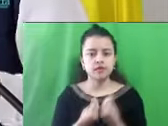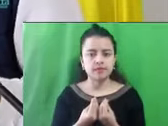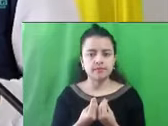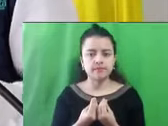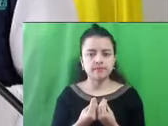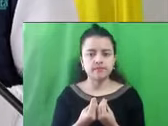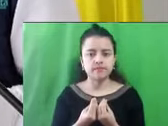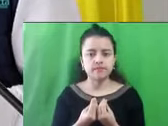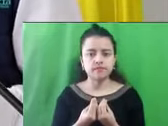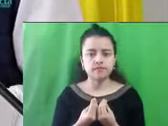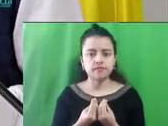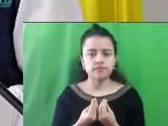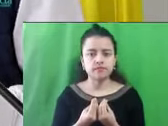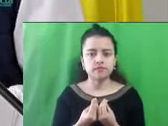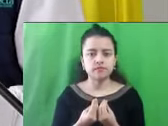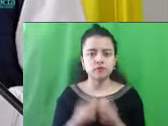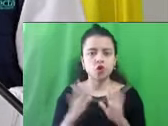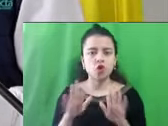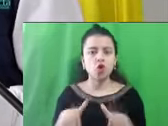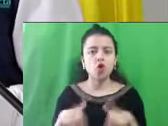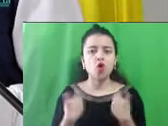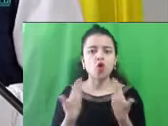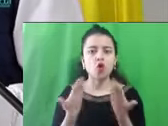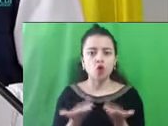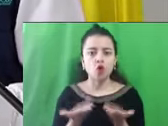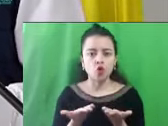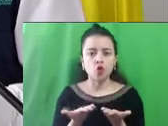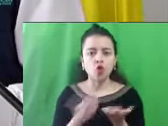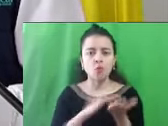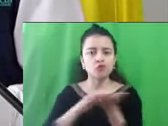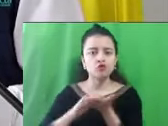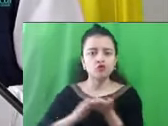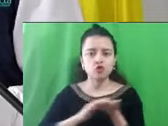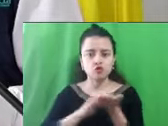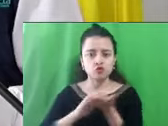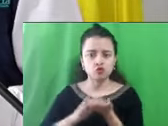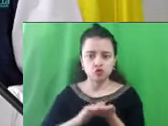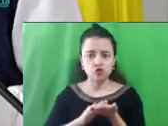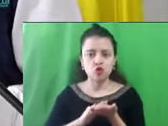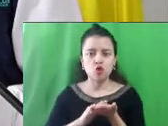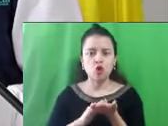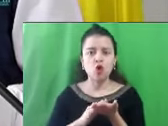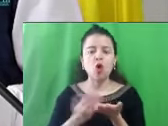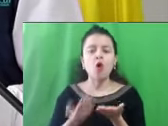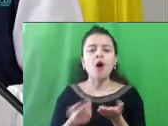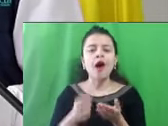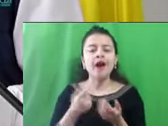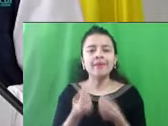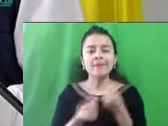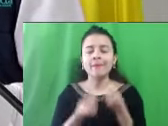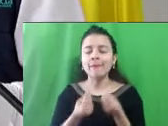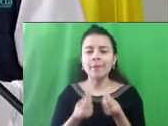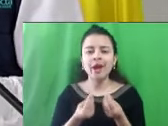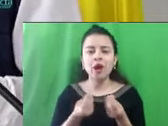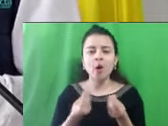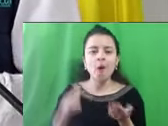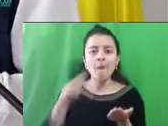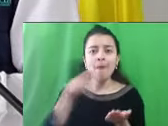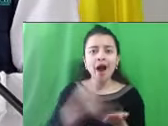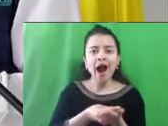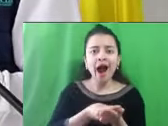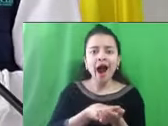atacarlos, cómo buscábamos atacar y darle solución a estas cuentas por pagar pendientes y provisiones que teníamos que haber